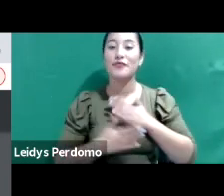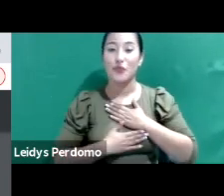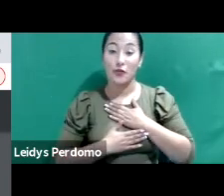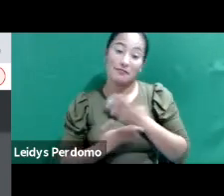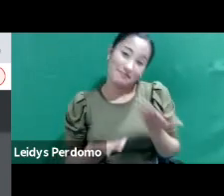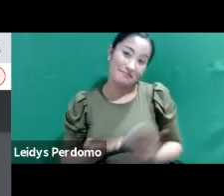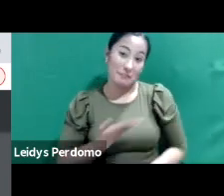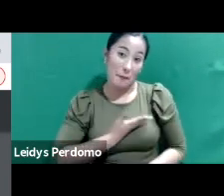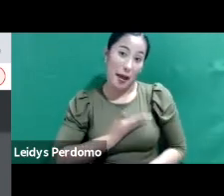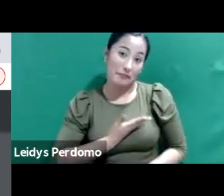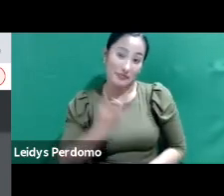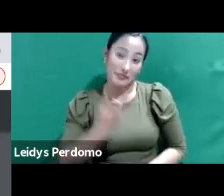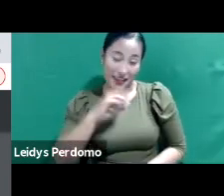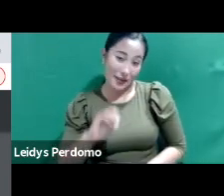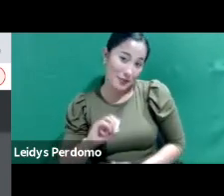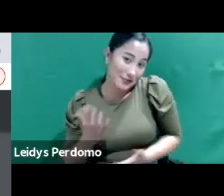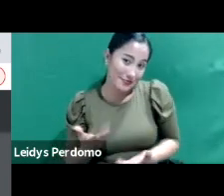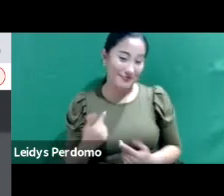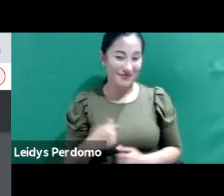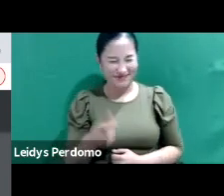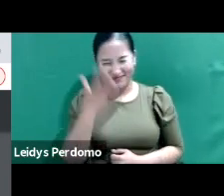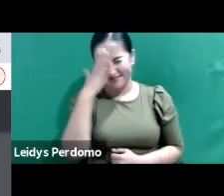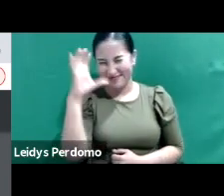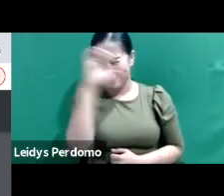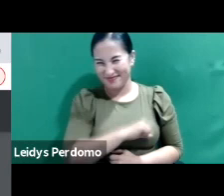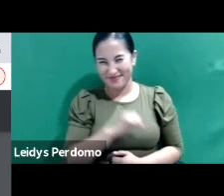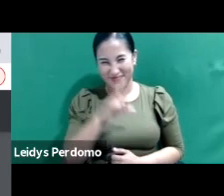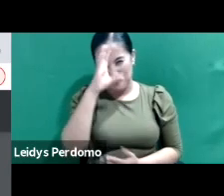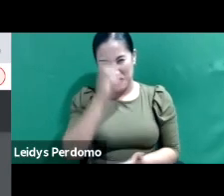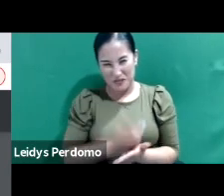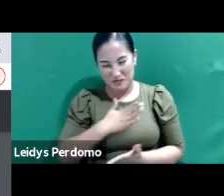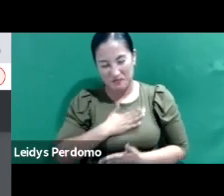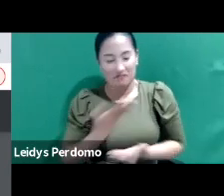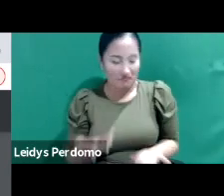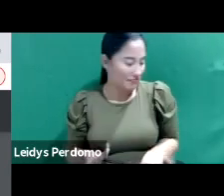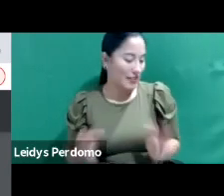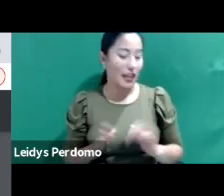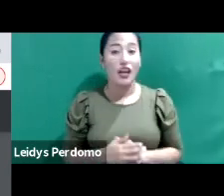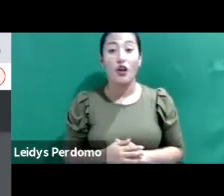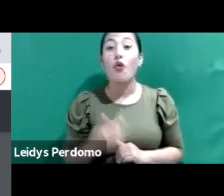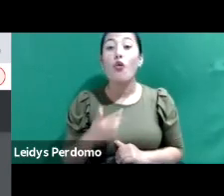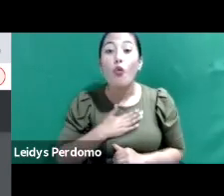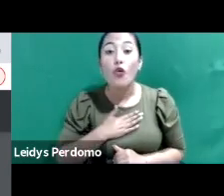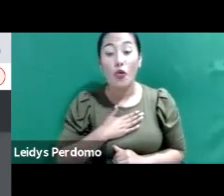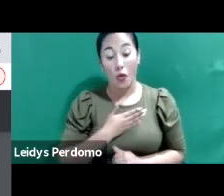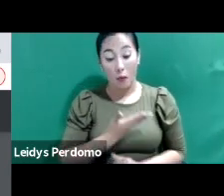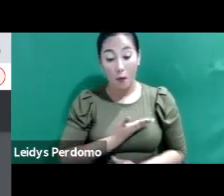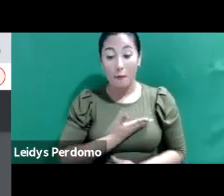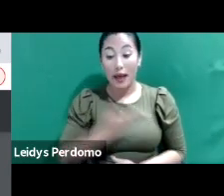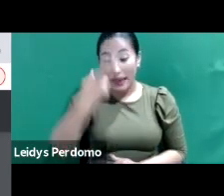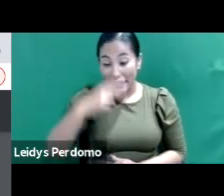evidente por los comentarios que hemos realizado. A nosotros no queremos que ustedes sufran, pero tenemos